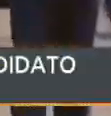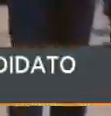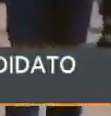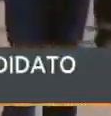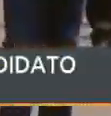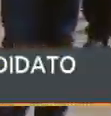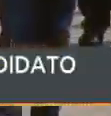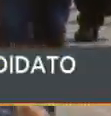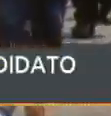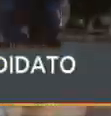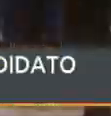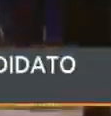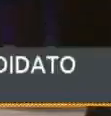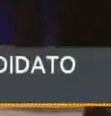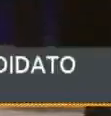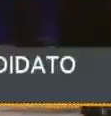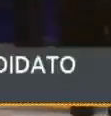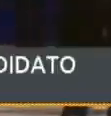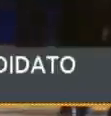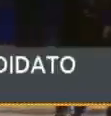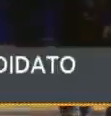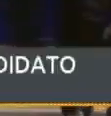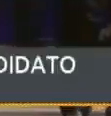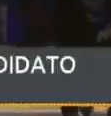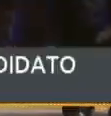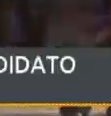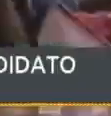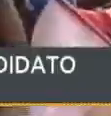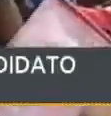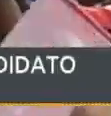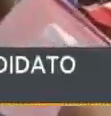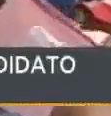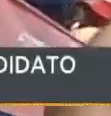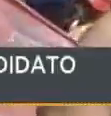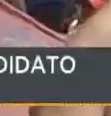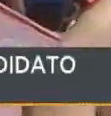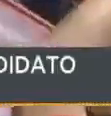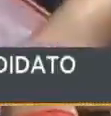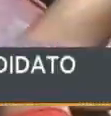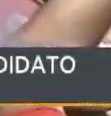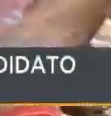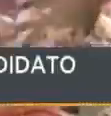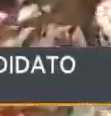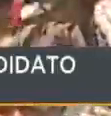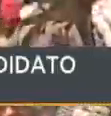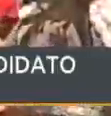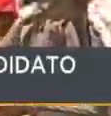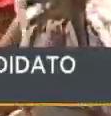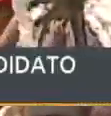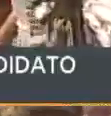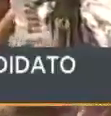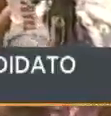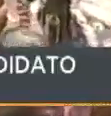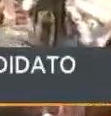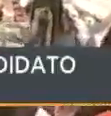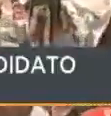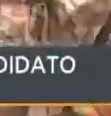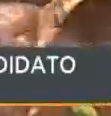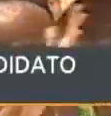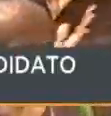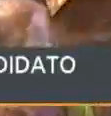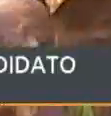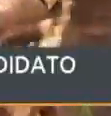relaciones con la clase media de la entidad. Con estas imágenes del candidato del Frente Amplio de la Patria, Nicolás Maduro